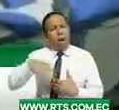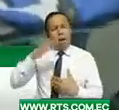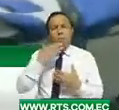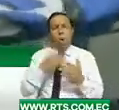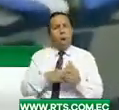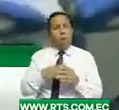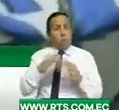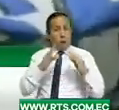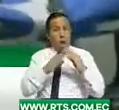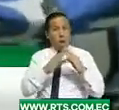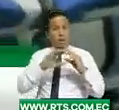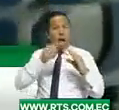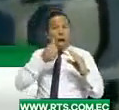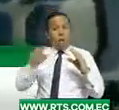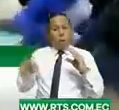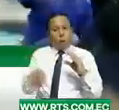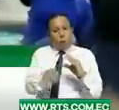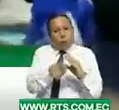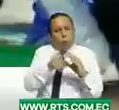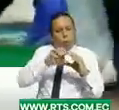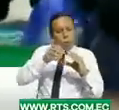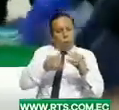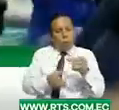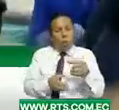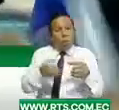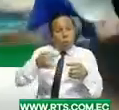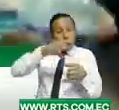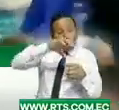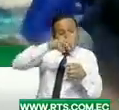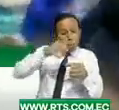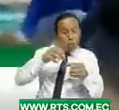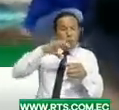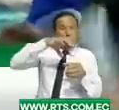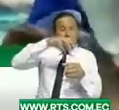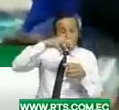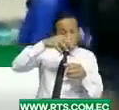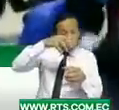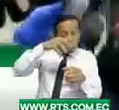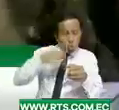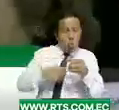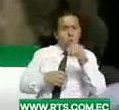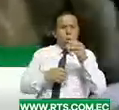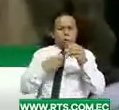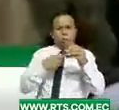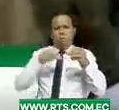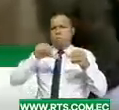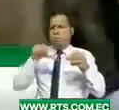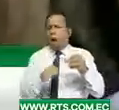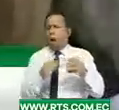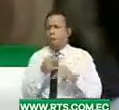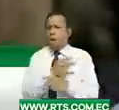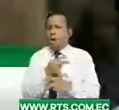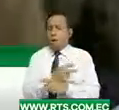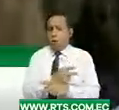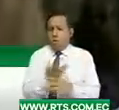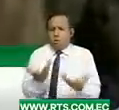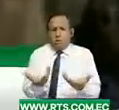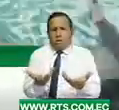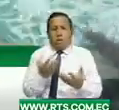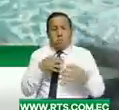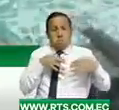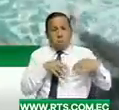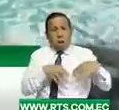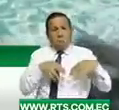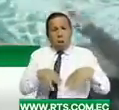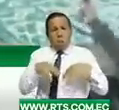para el consumo humano ante el alto grado de salinidad. La movilización exigió que como parte de las medidas inmediatas